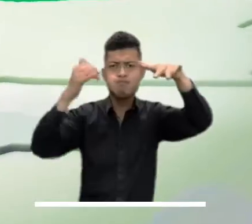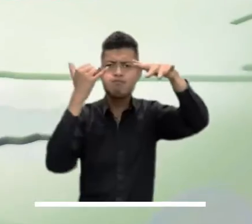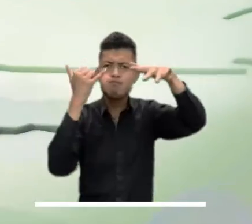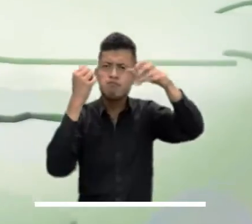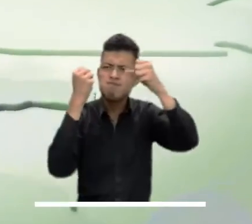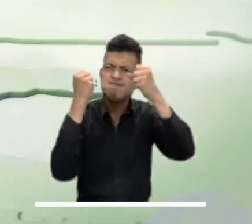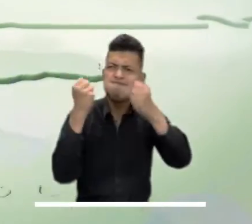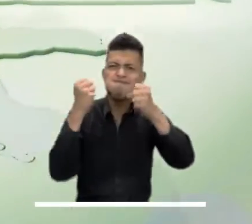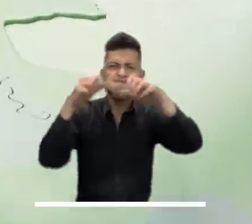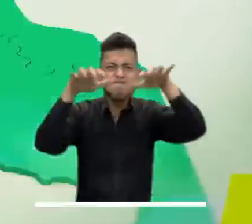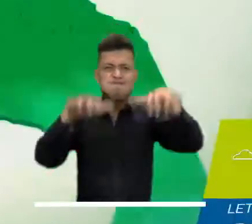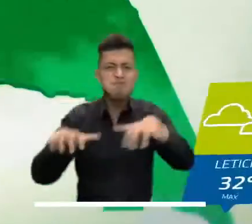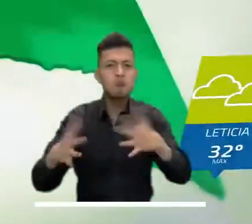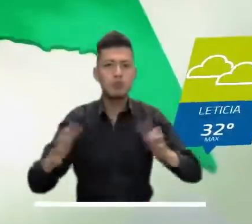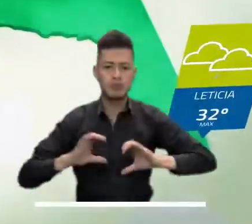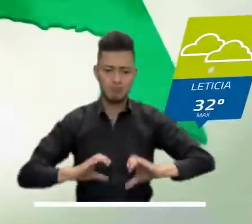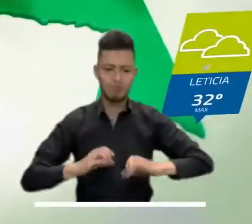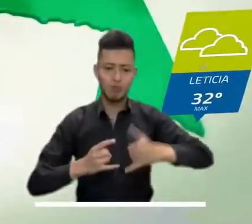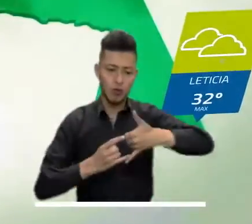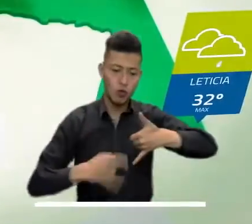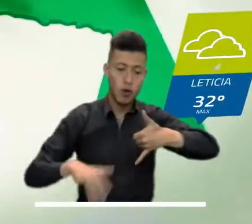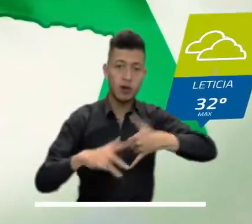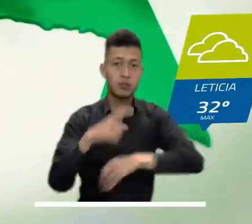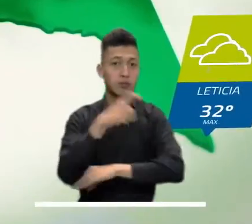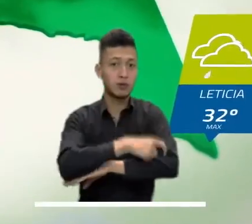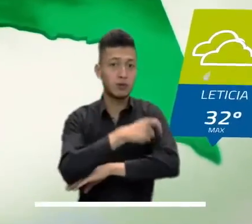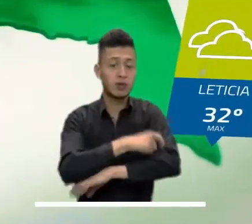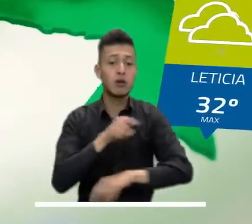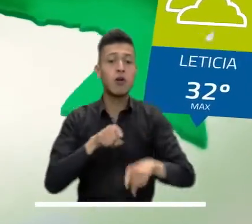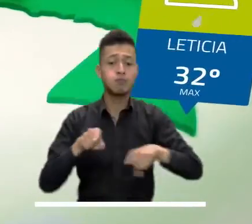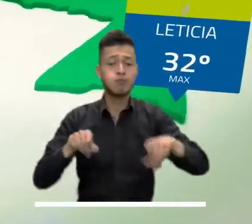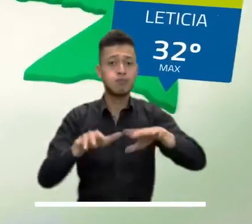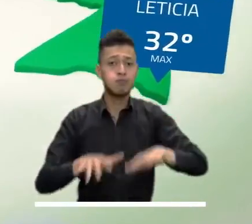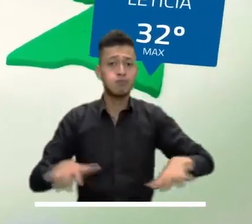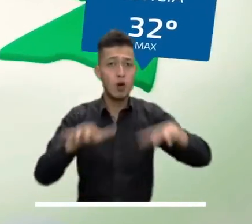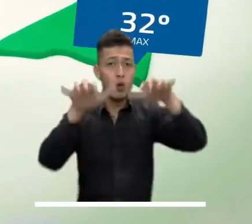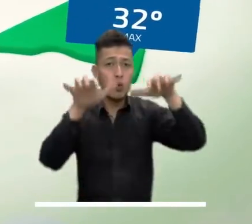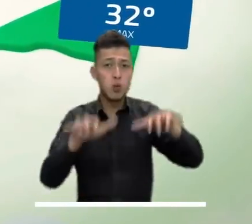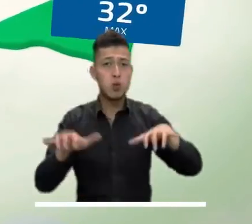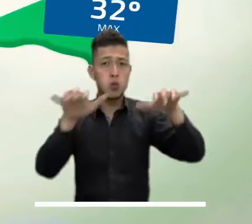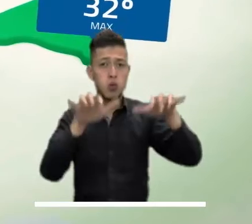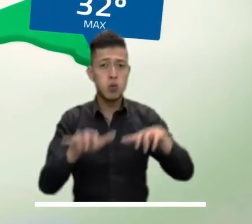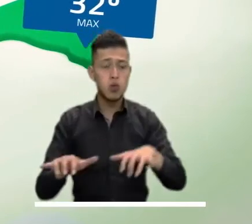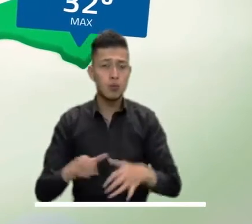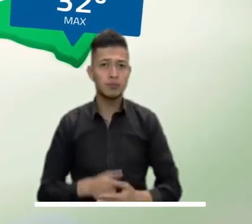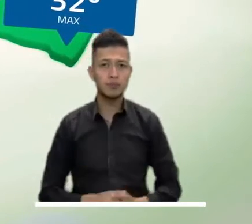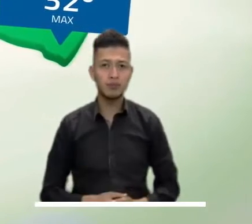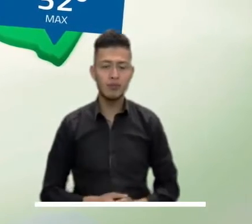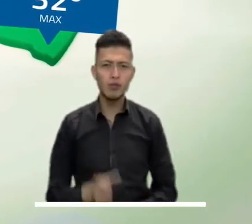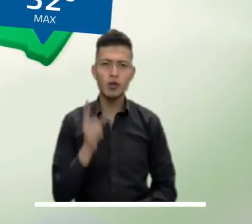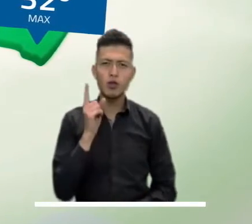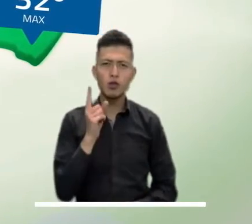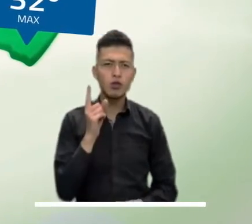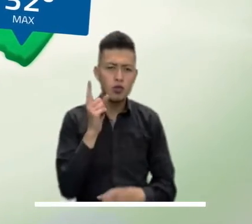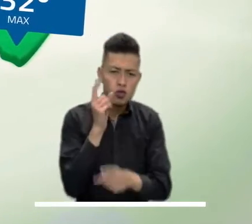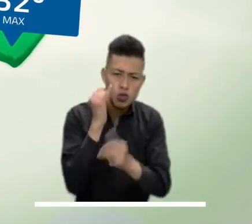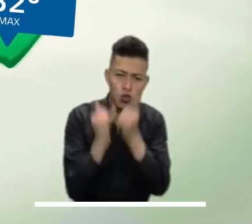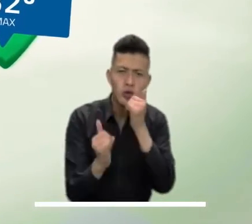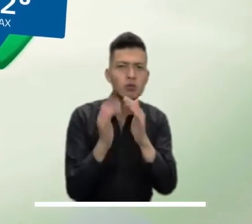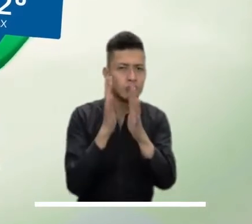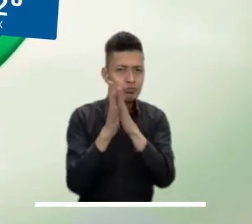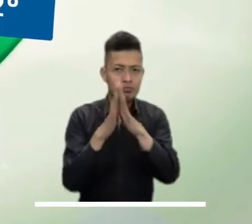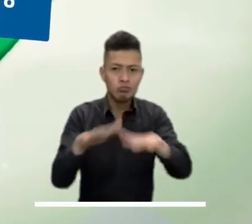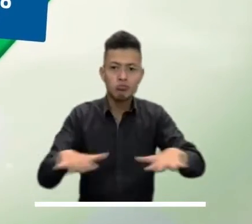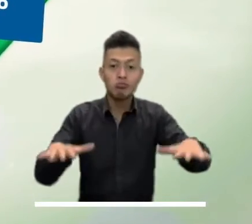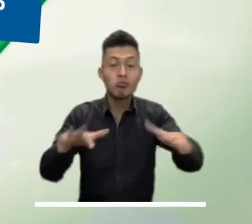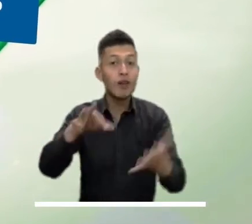Nubes densas y cargadas de agua, sobre todo en Caquetá, Guainía y Putumayo, en donde se esperan lluvias para esta tarde. Por último,